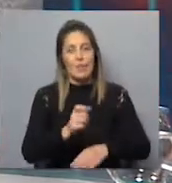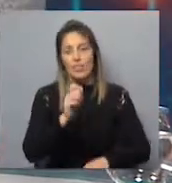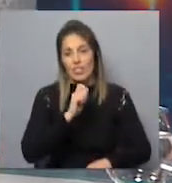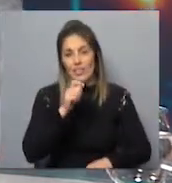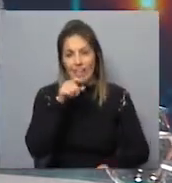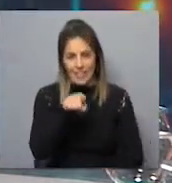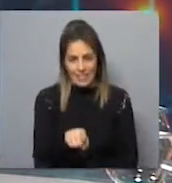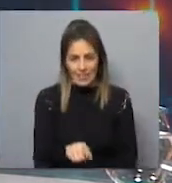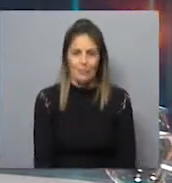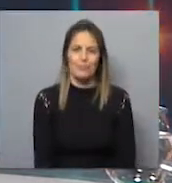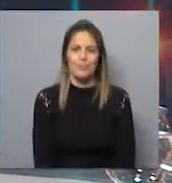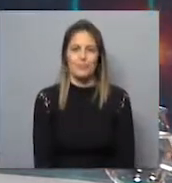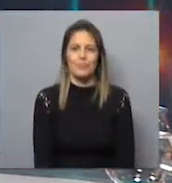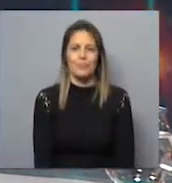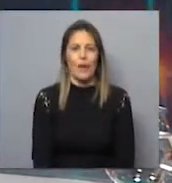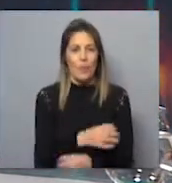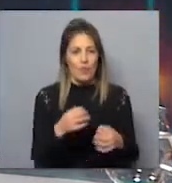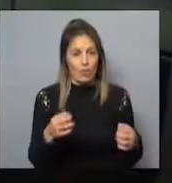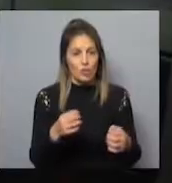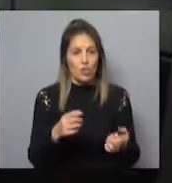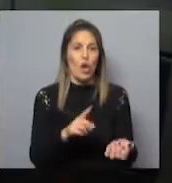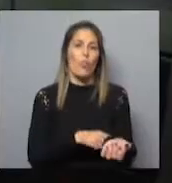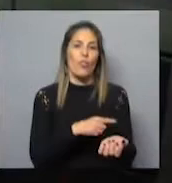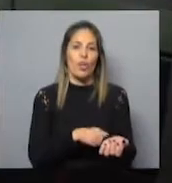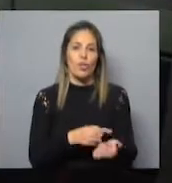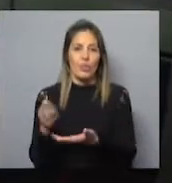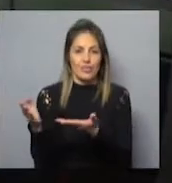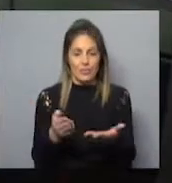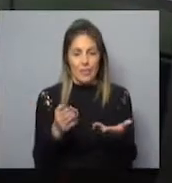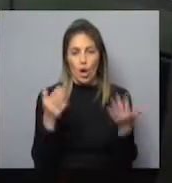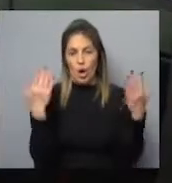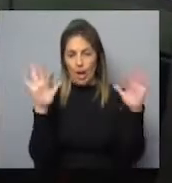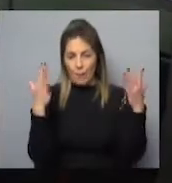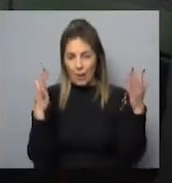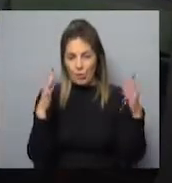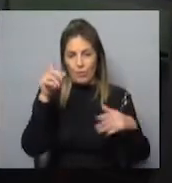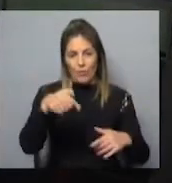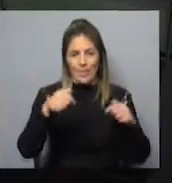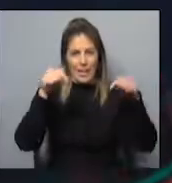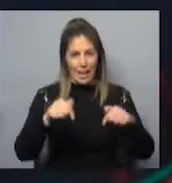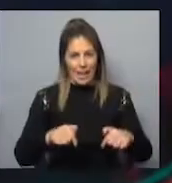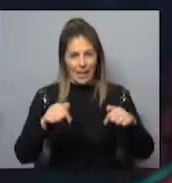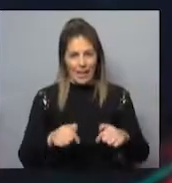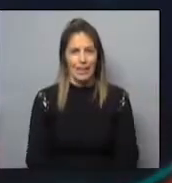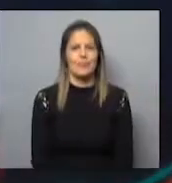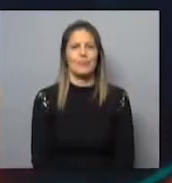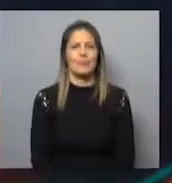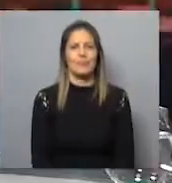ella perfecto muy bien yo como es costumbre sí me gustaría recibirla con un aplauso por venir hasta acá por tomarse